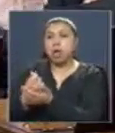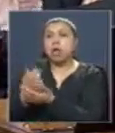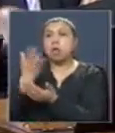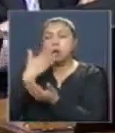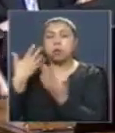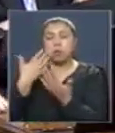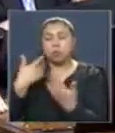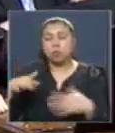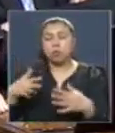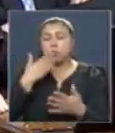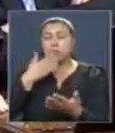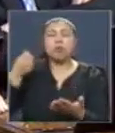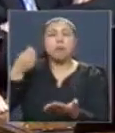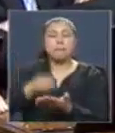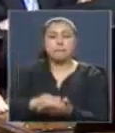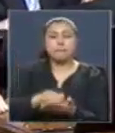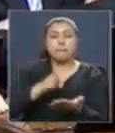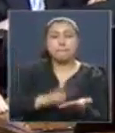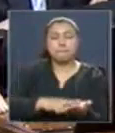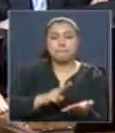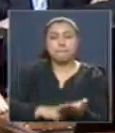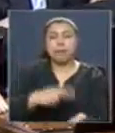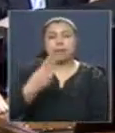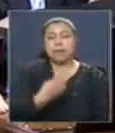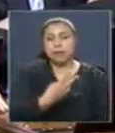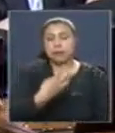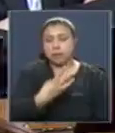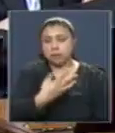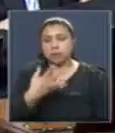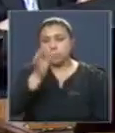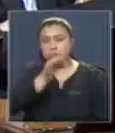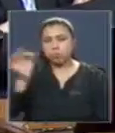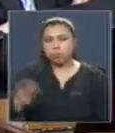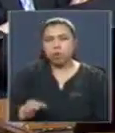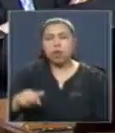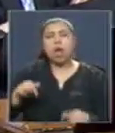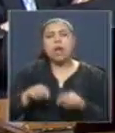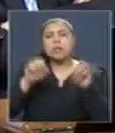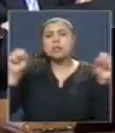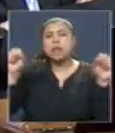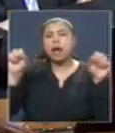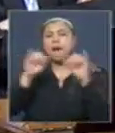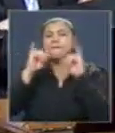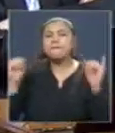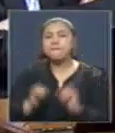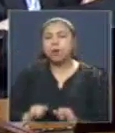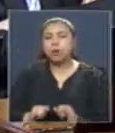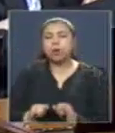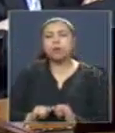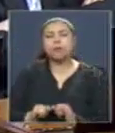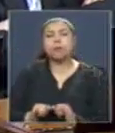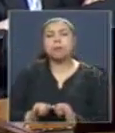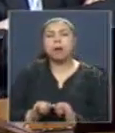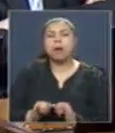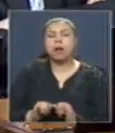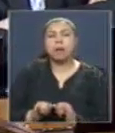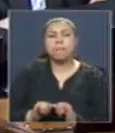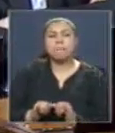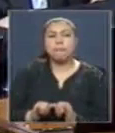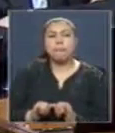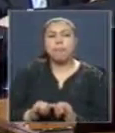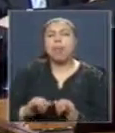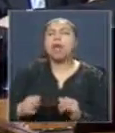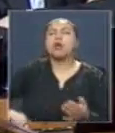del 35% del global complementario. Por lo tanto, este mecanismo lo único que hace es diferir el pago